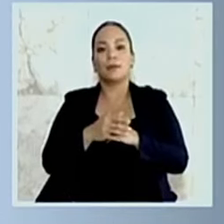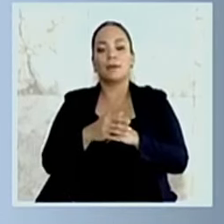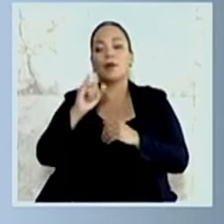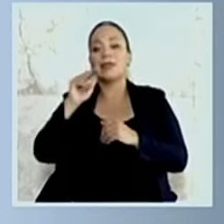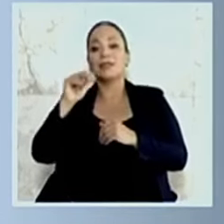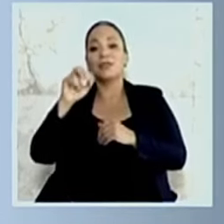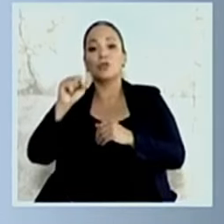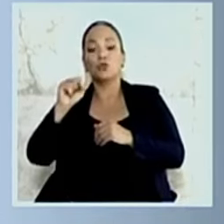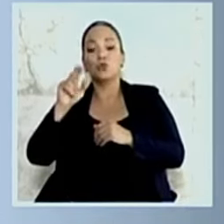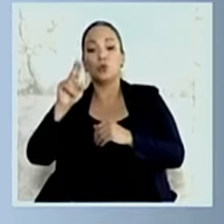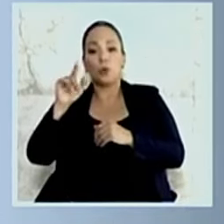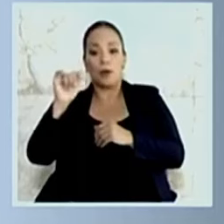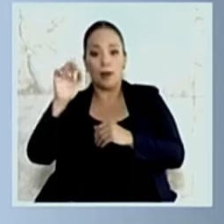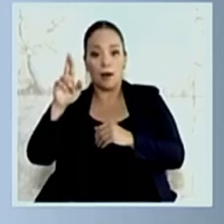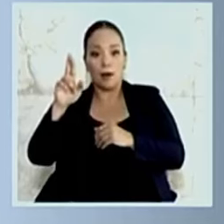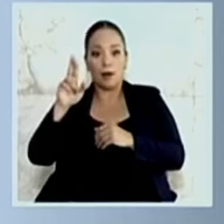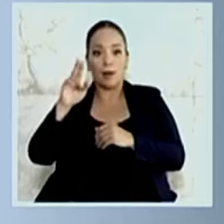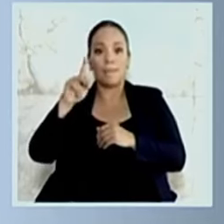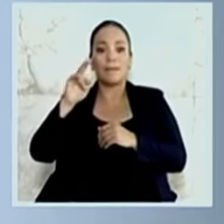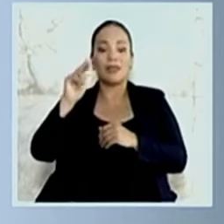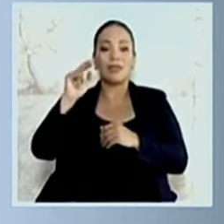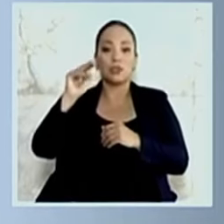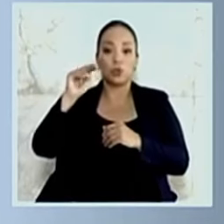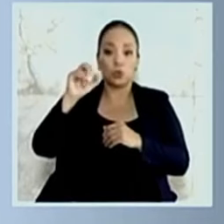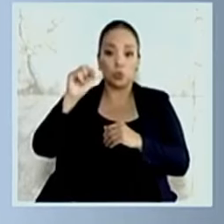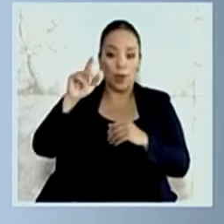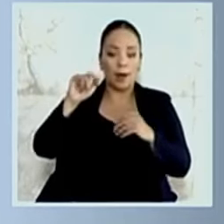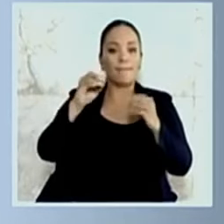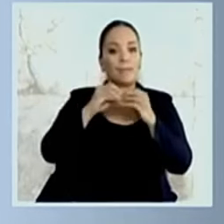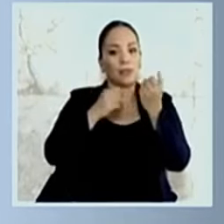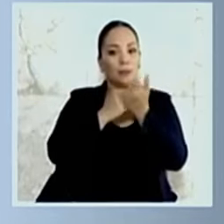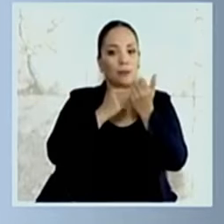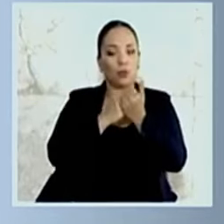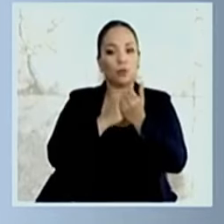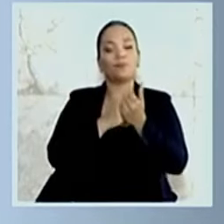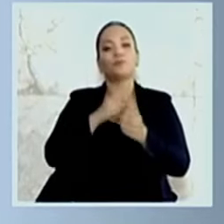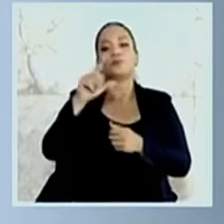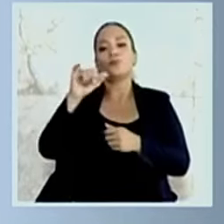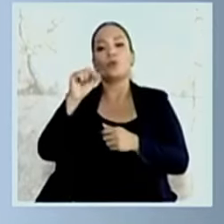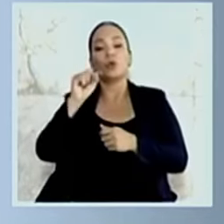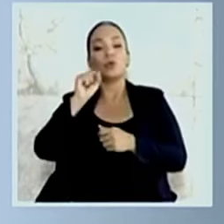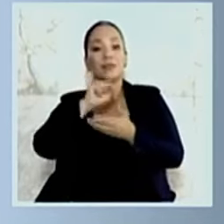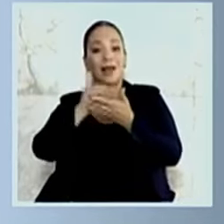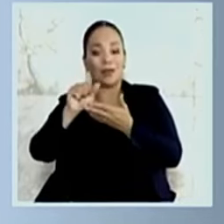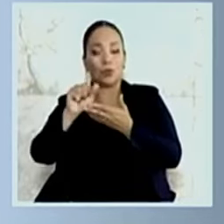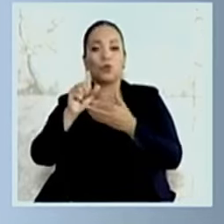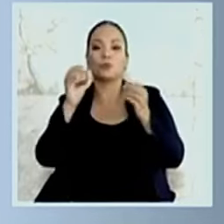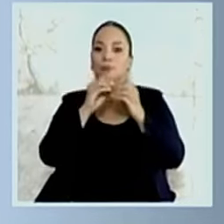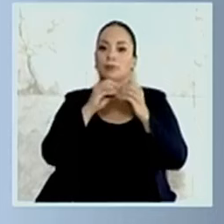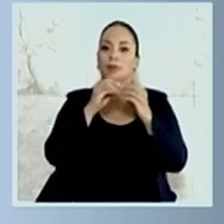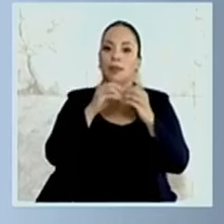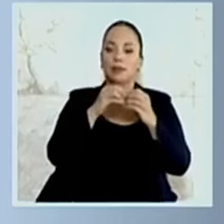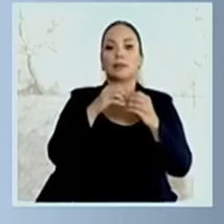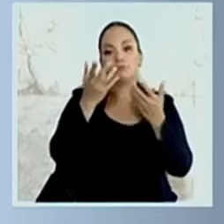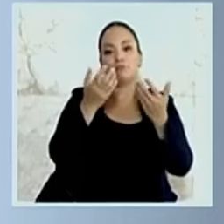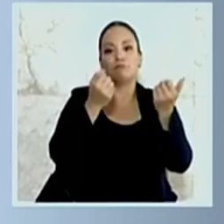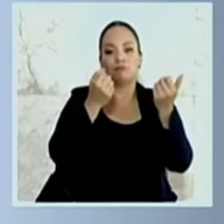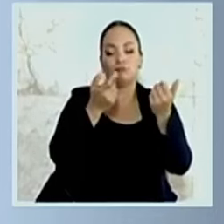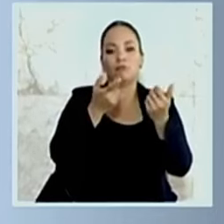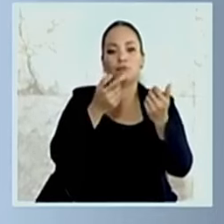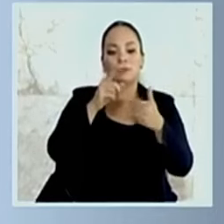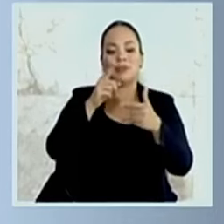Santos registraron los promedios más altos de calificaciones en primaria, mientras que Sula y Peninsular son las regiones que más apoyo